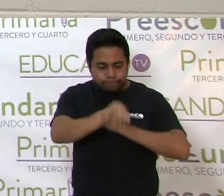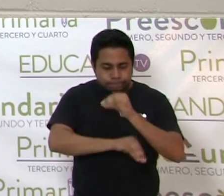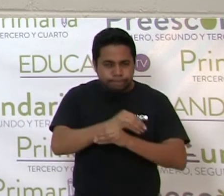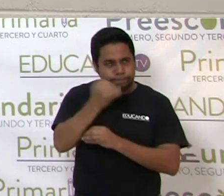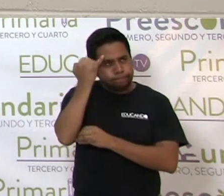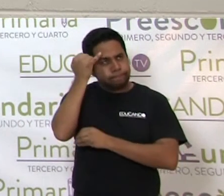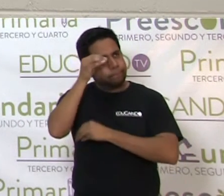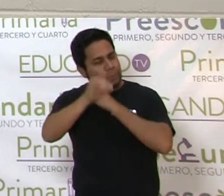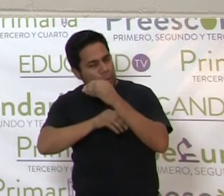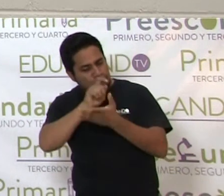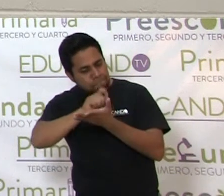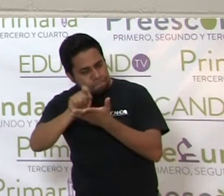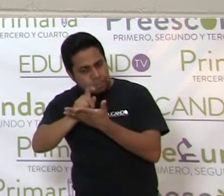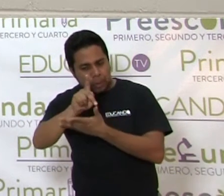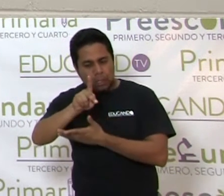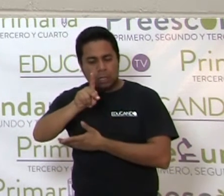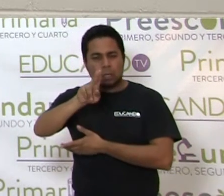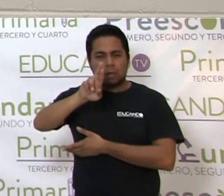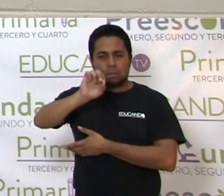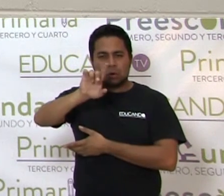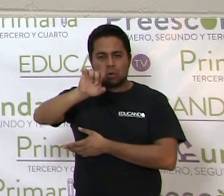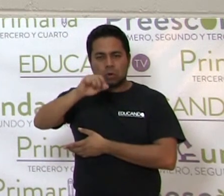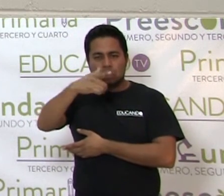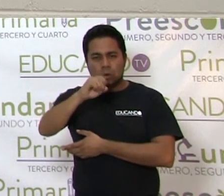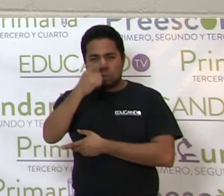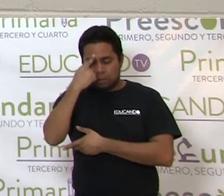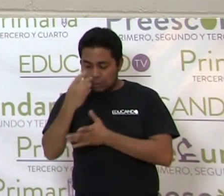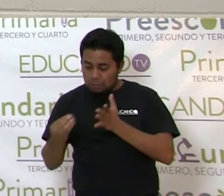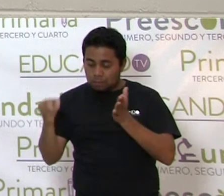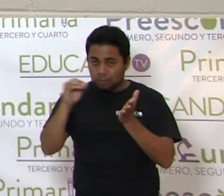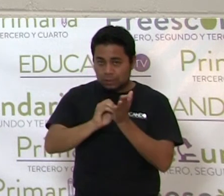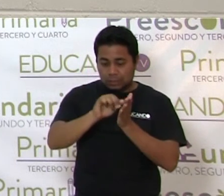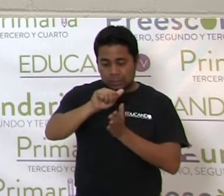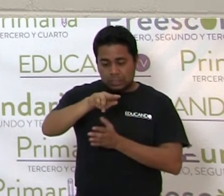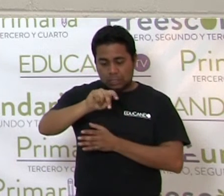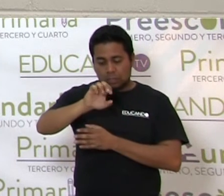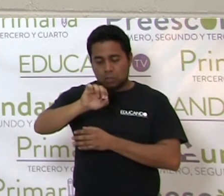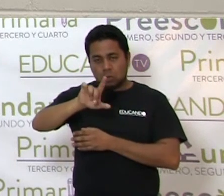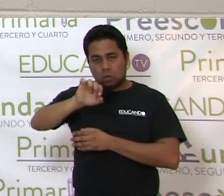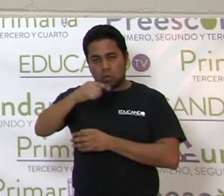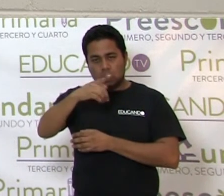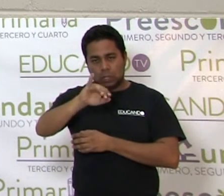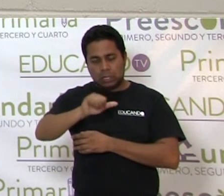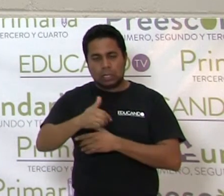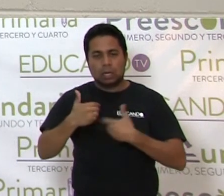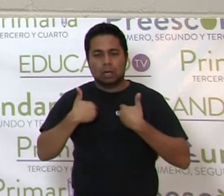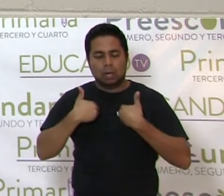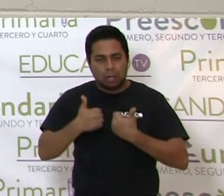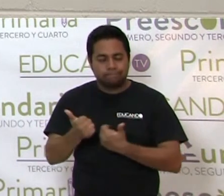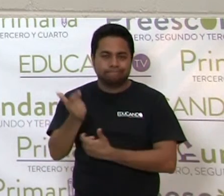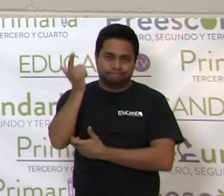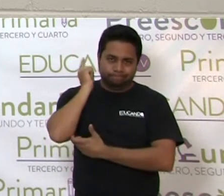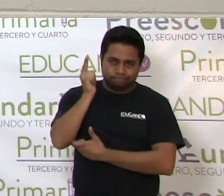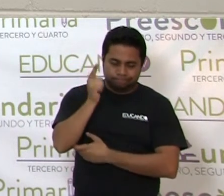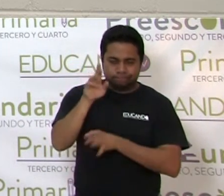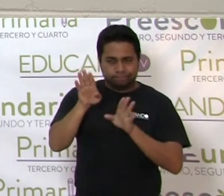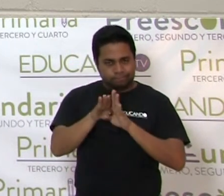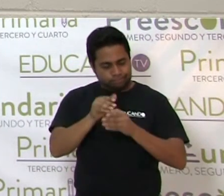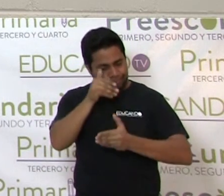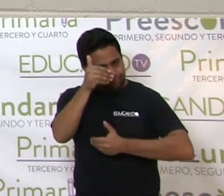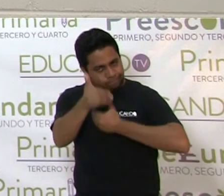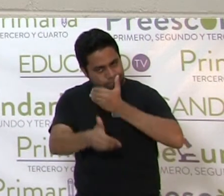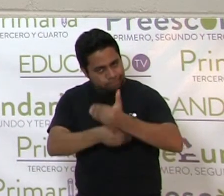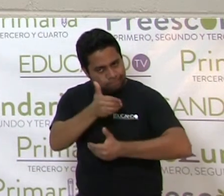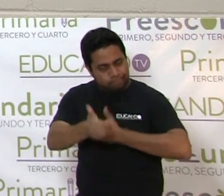prólogo para incorporarlo a una antología literaria. Espero que les haya quedado bien este proceso